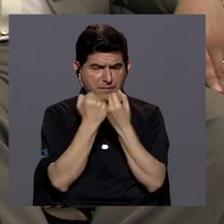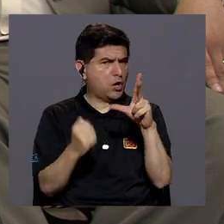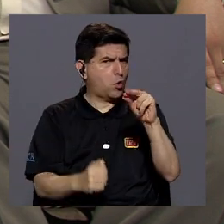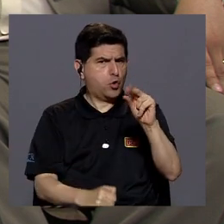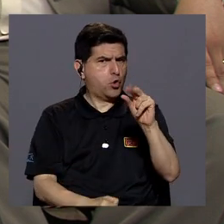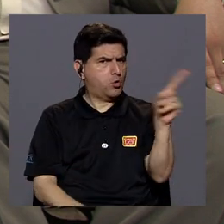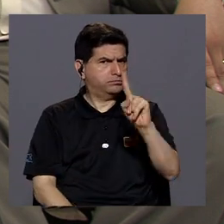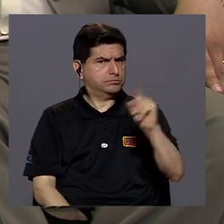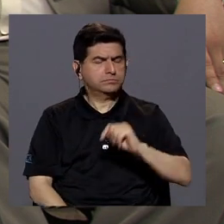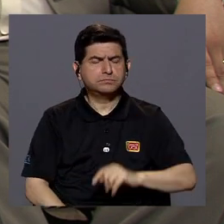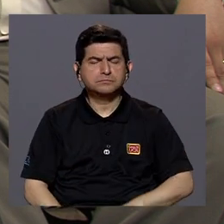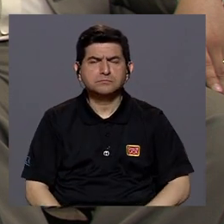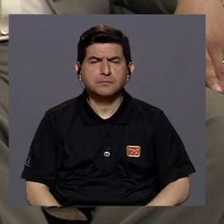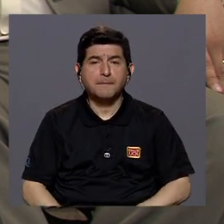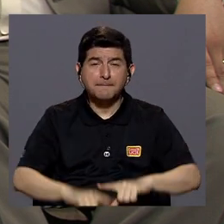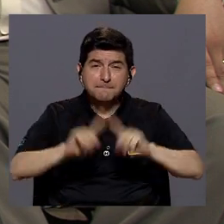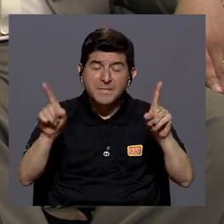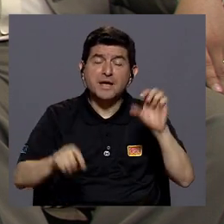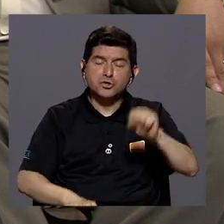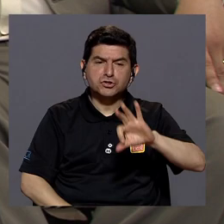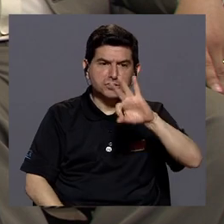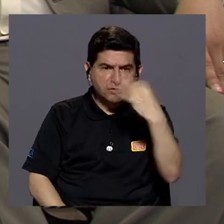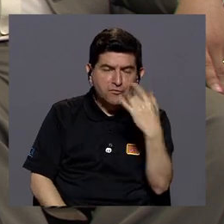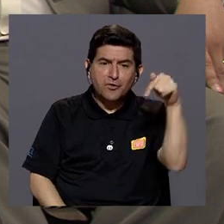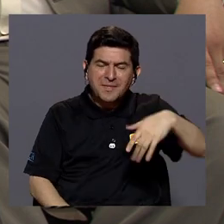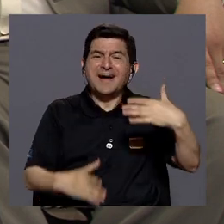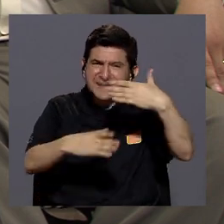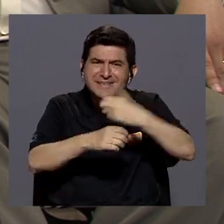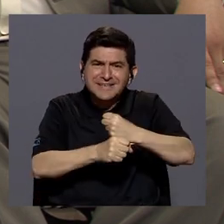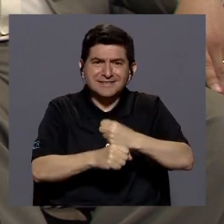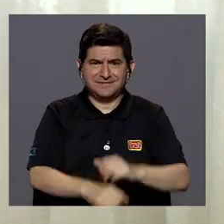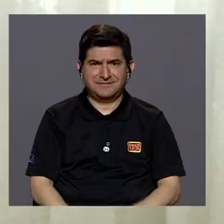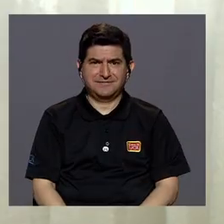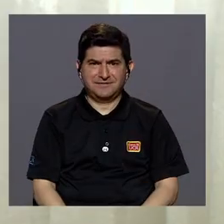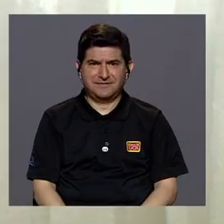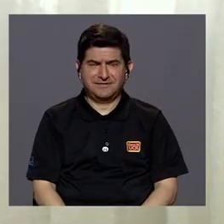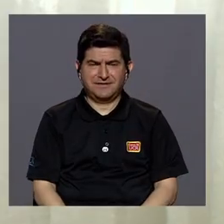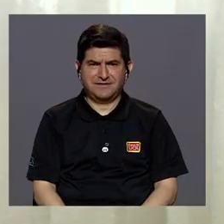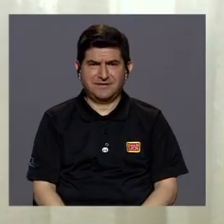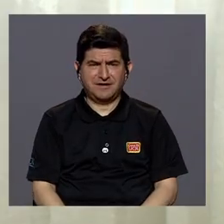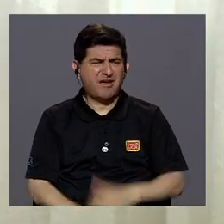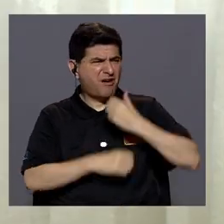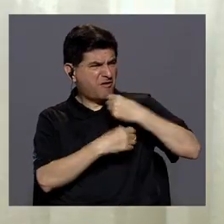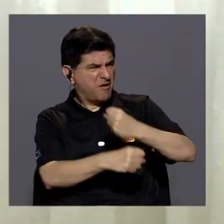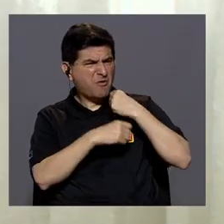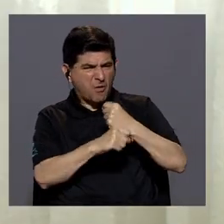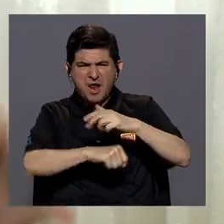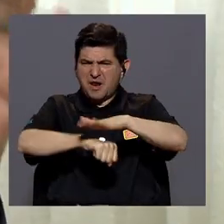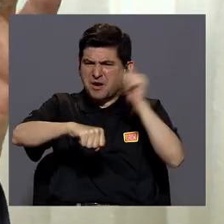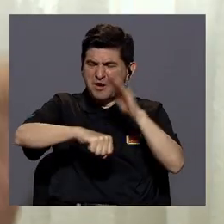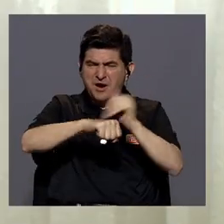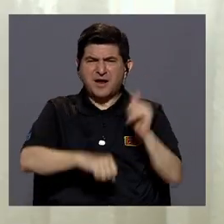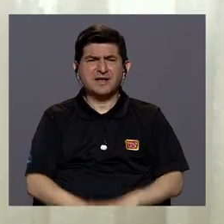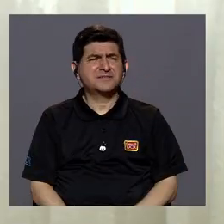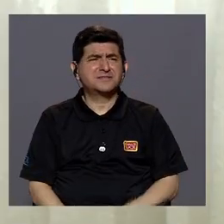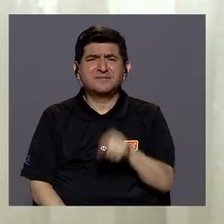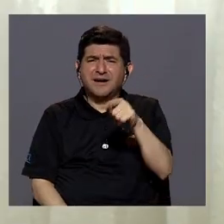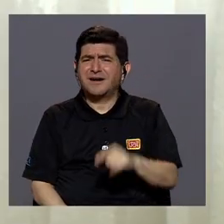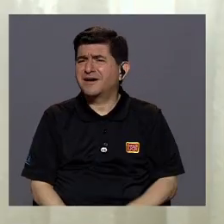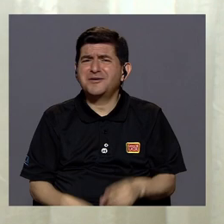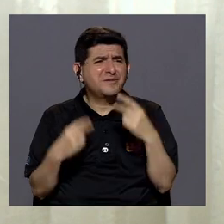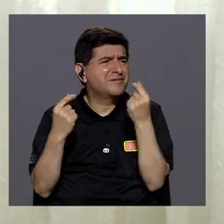es eso. Pero sí de la forma en que aquí lo hacen. Pues convocar a huelgas así, porque con una ligereza que tienen